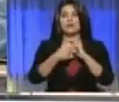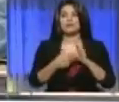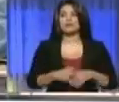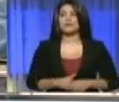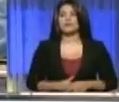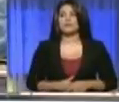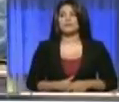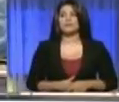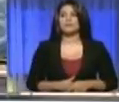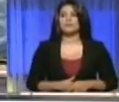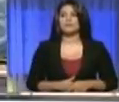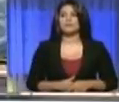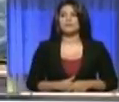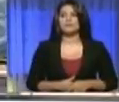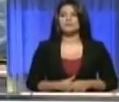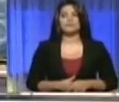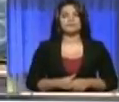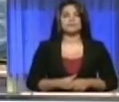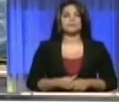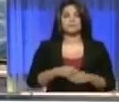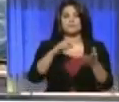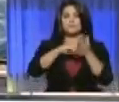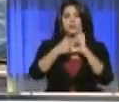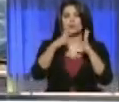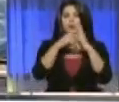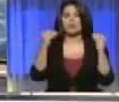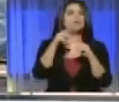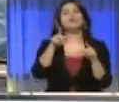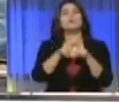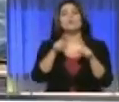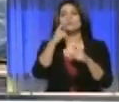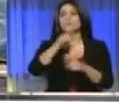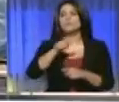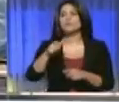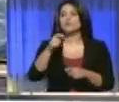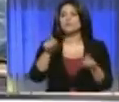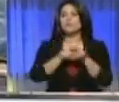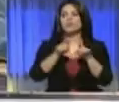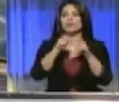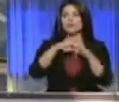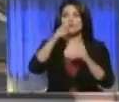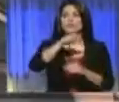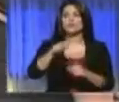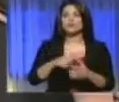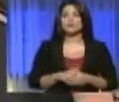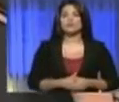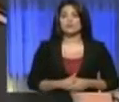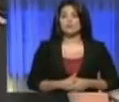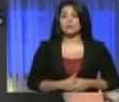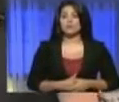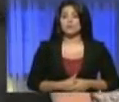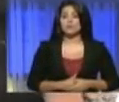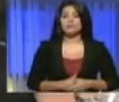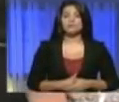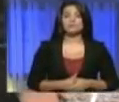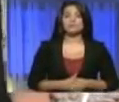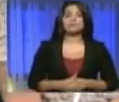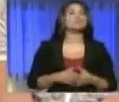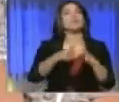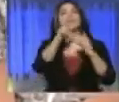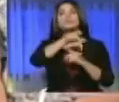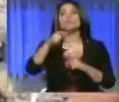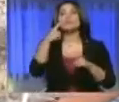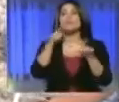Se han revisado, bueno, convenios en toda la materia que tiene que ver con la